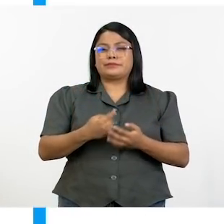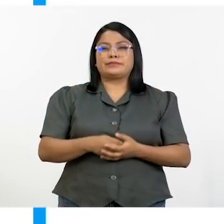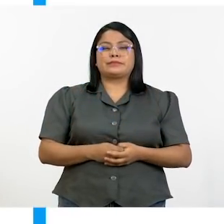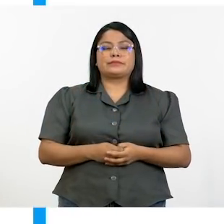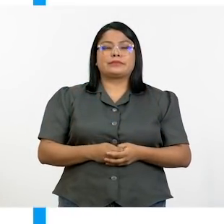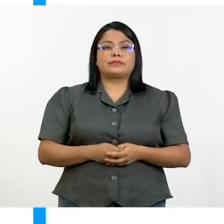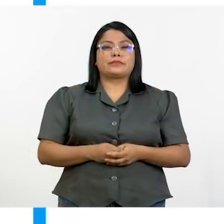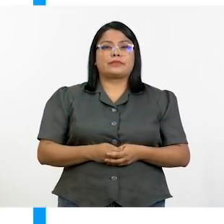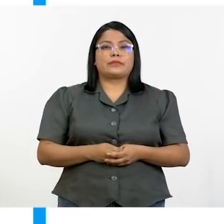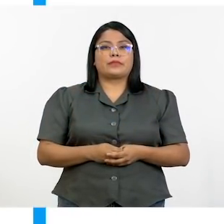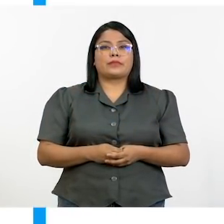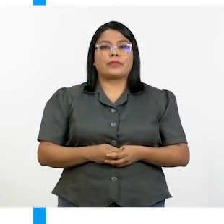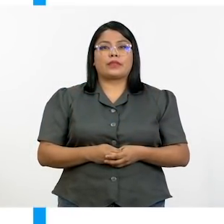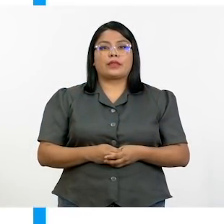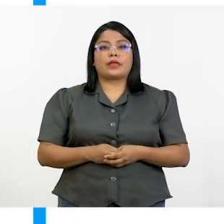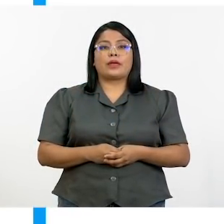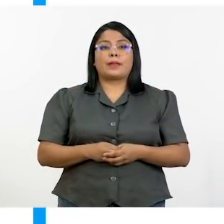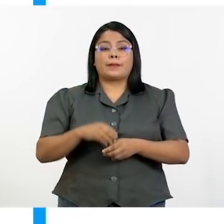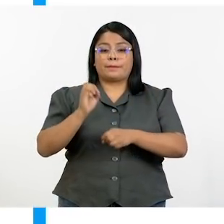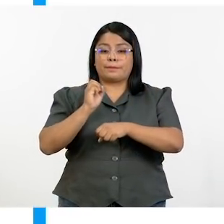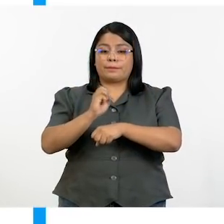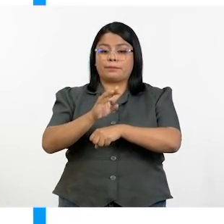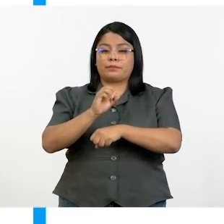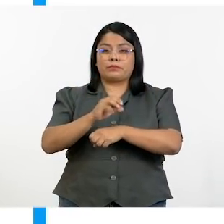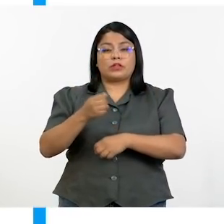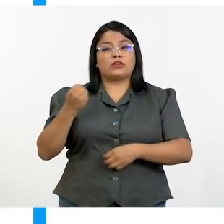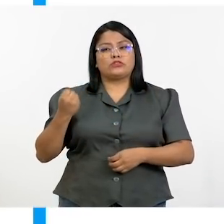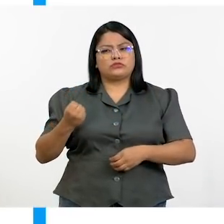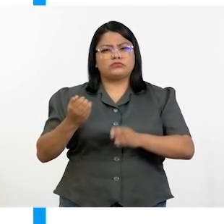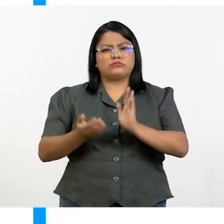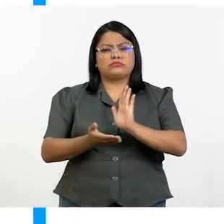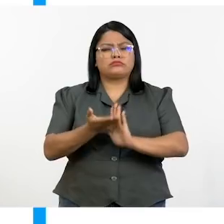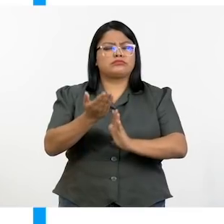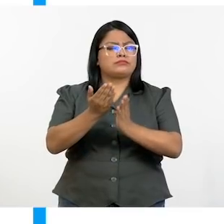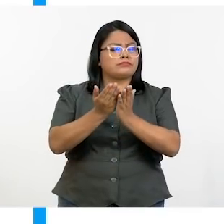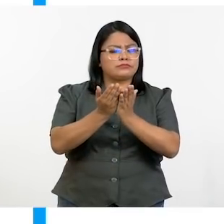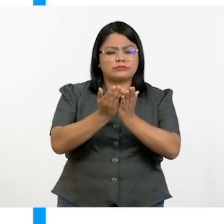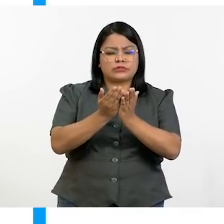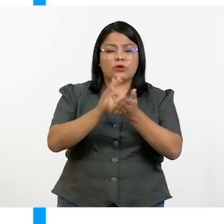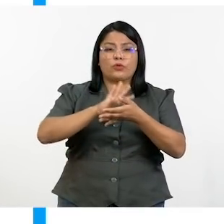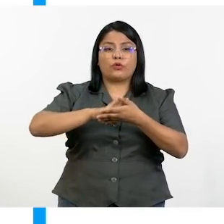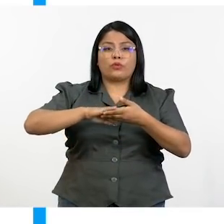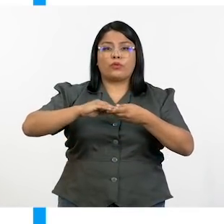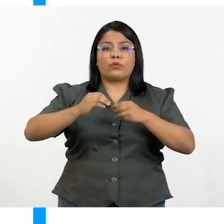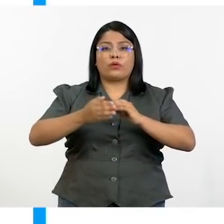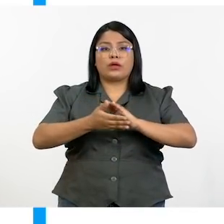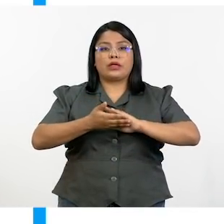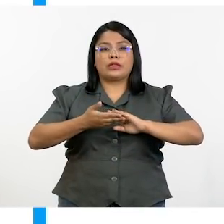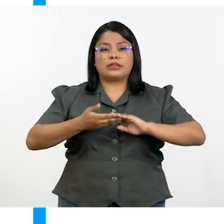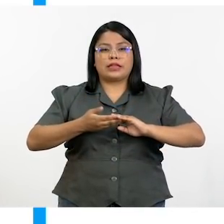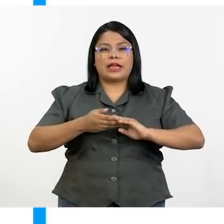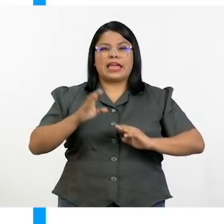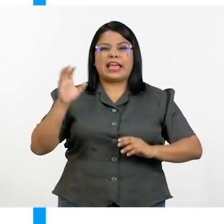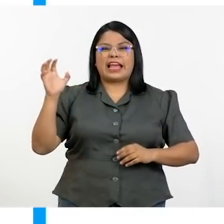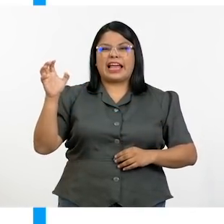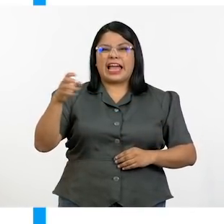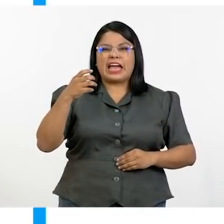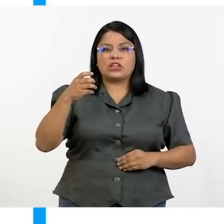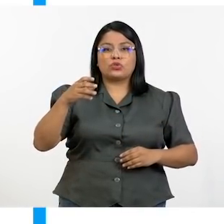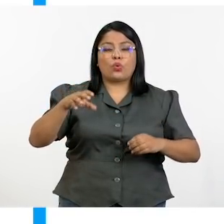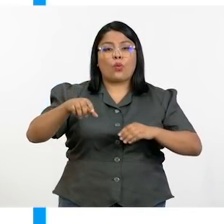dice: oriente al estudiantado para que desarrolle la lectura del fragmento del cuento El gato con